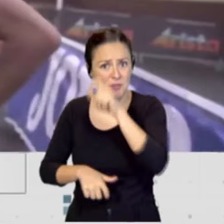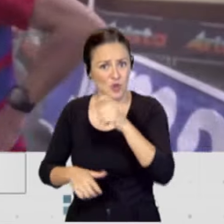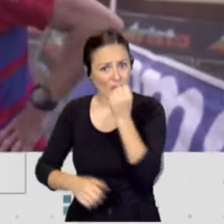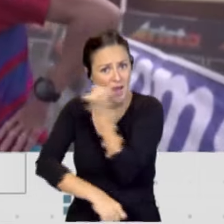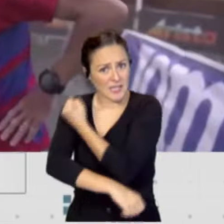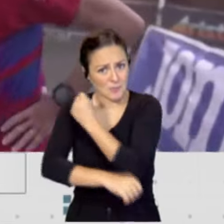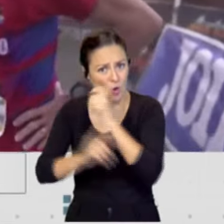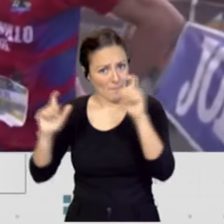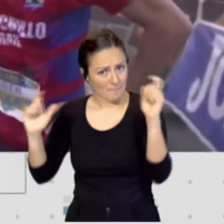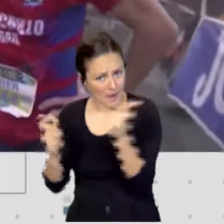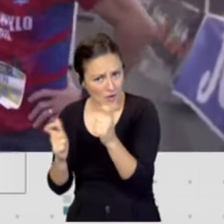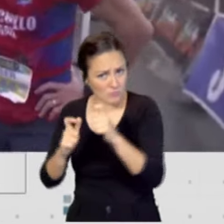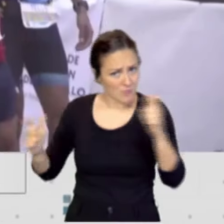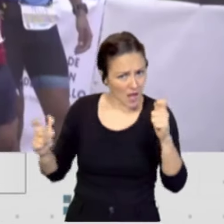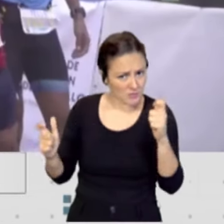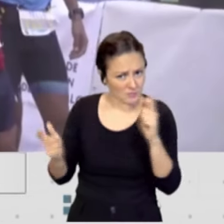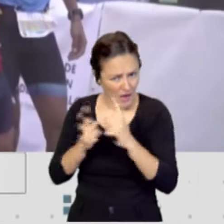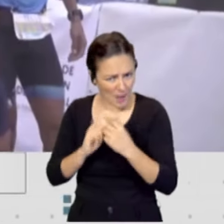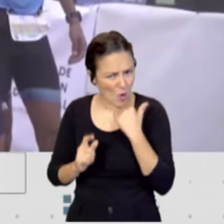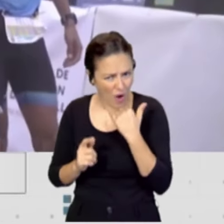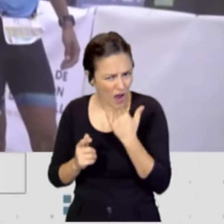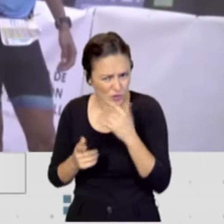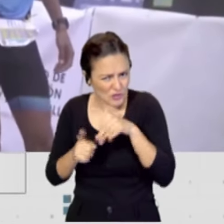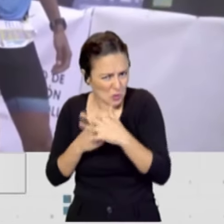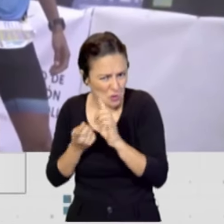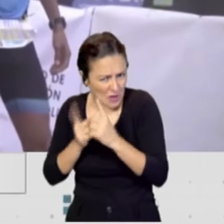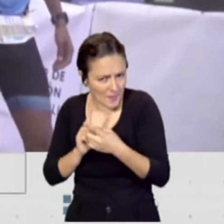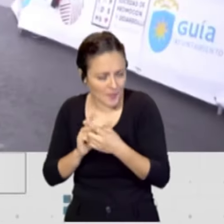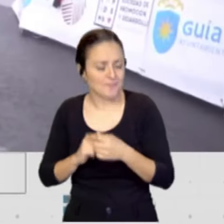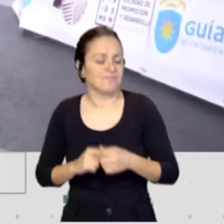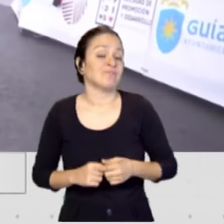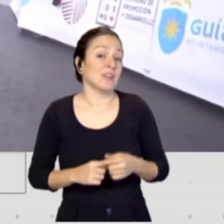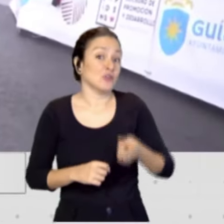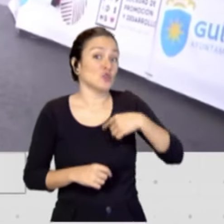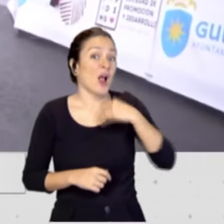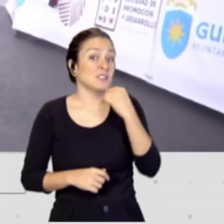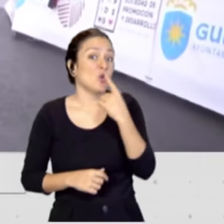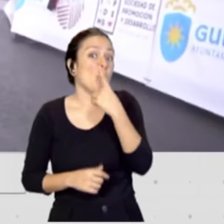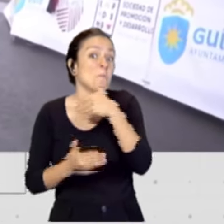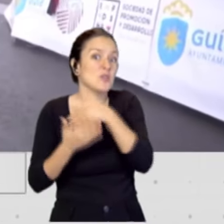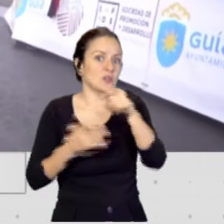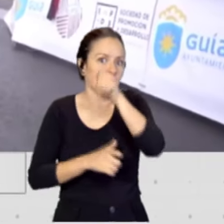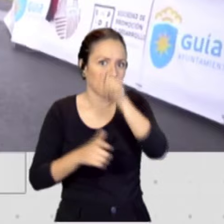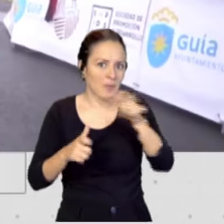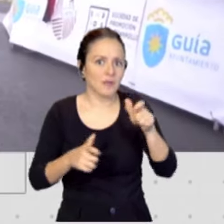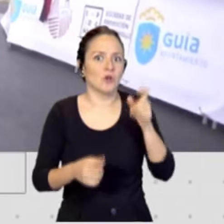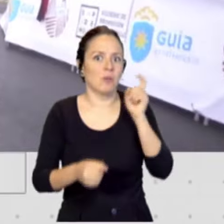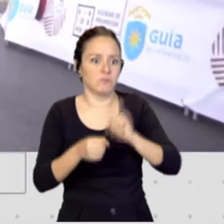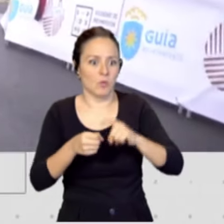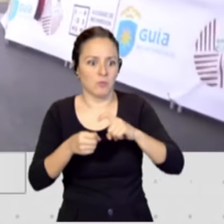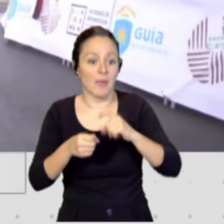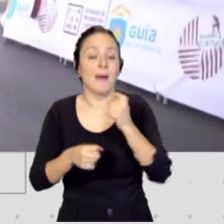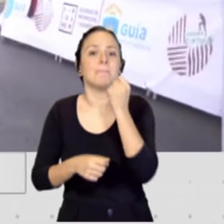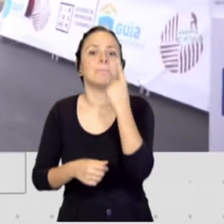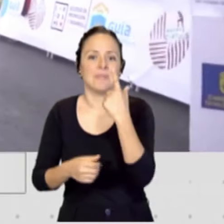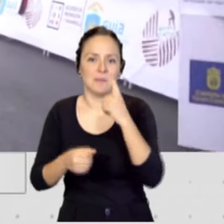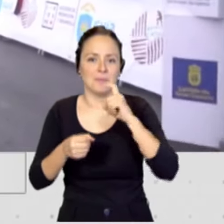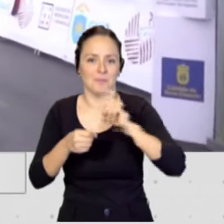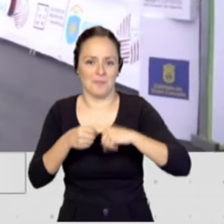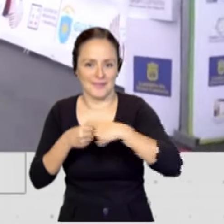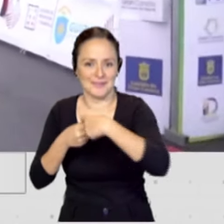para la carrera sí tenemos casi un millar de de participantes evidentemente el cambio de fechas ha hecho que algunos